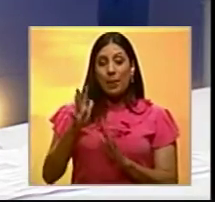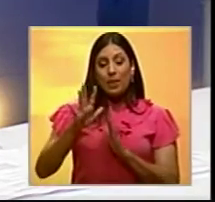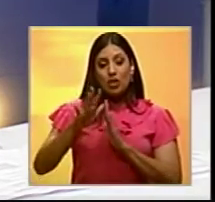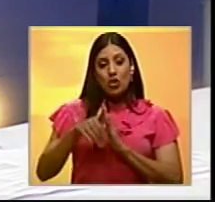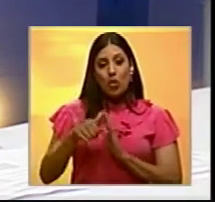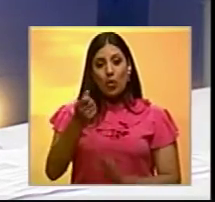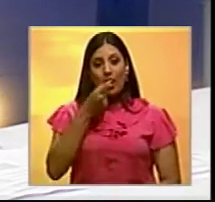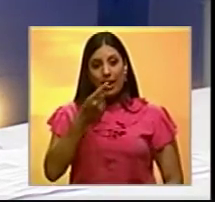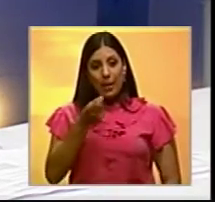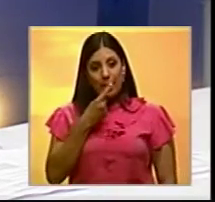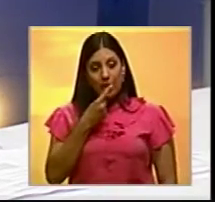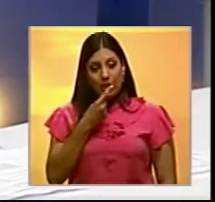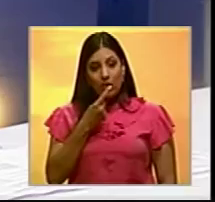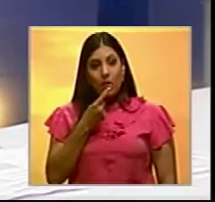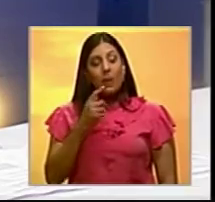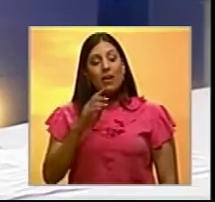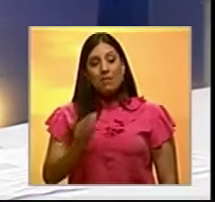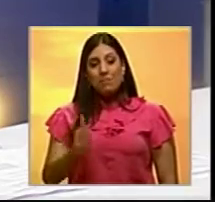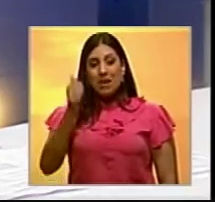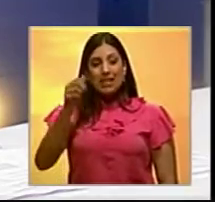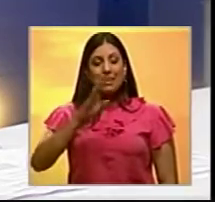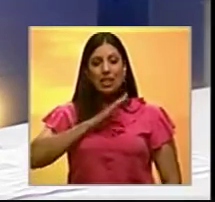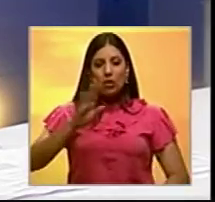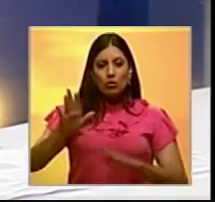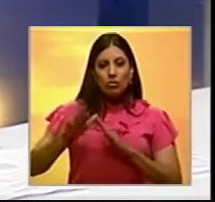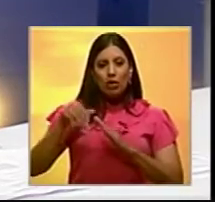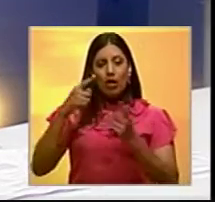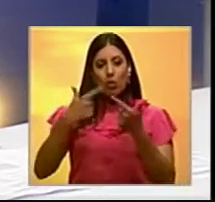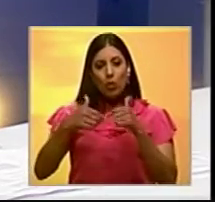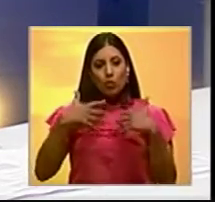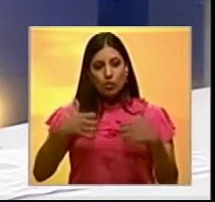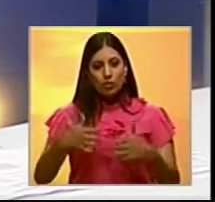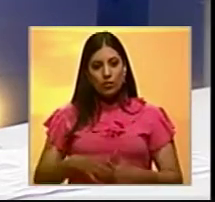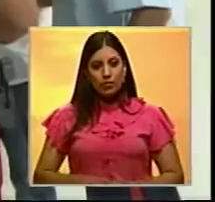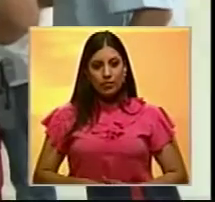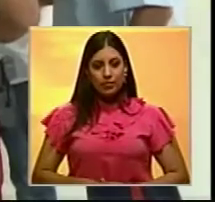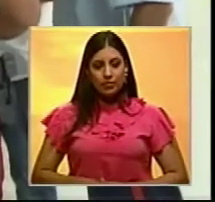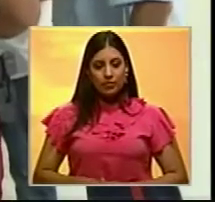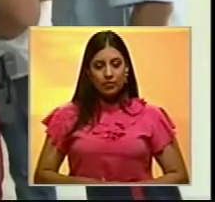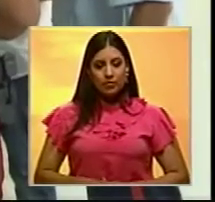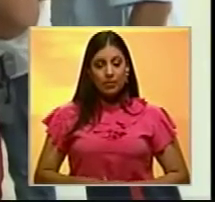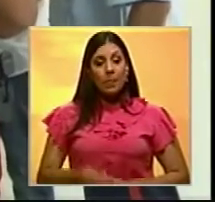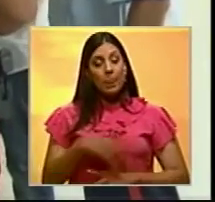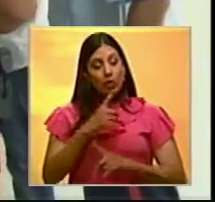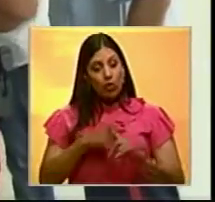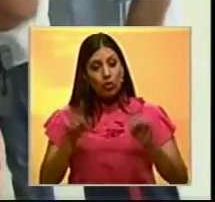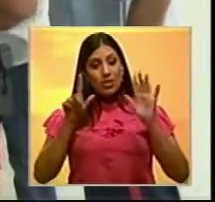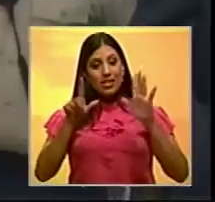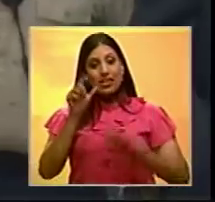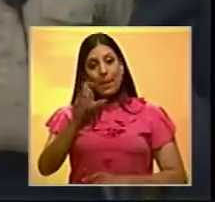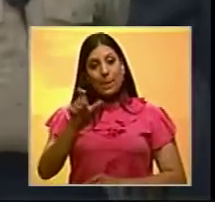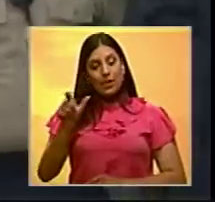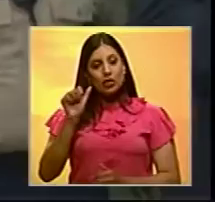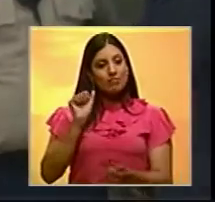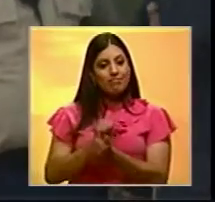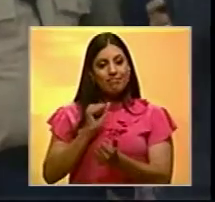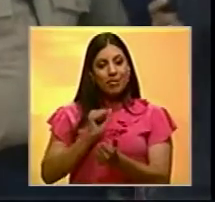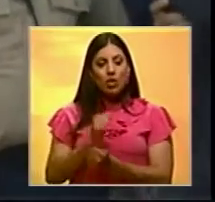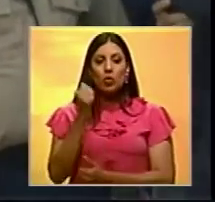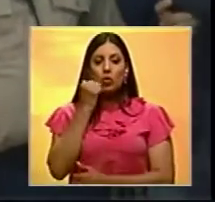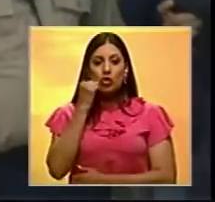de medicamentos, por el alto índice delictivo en el sector salud. Otras 7 personas han sido aprehendidas en